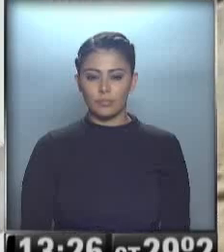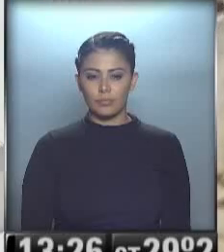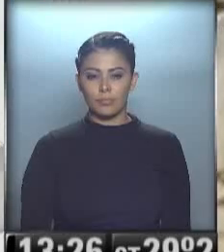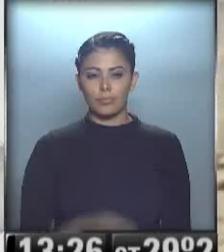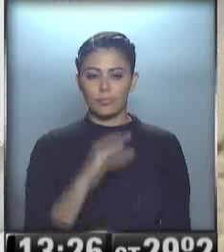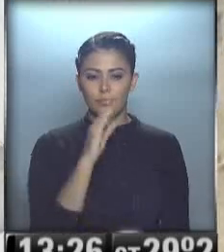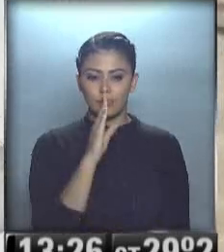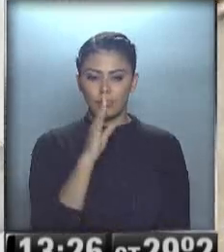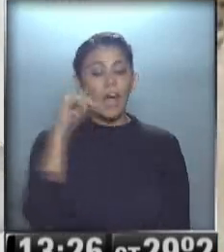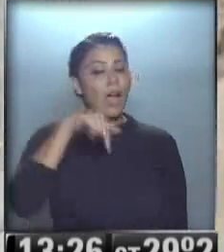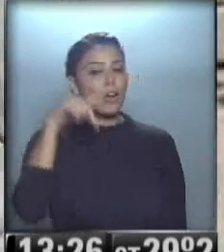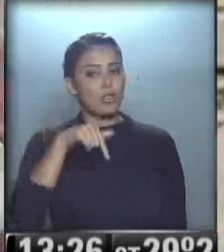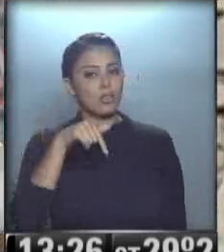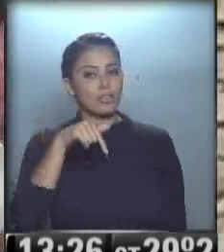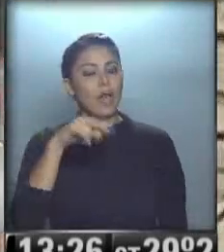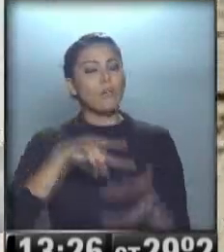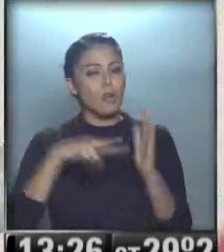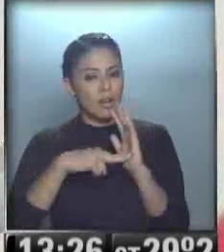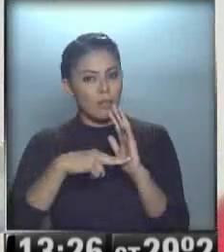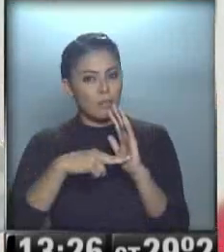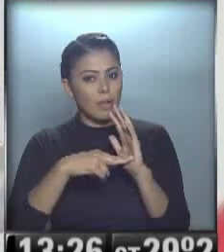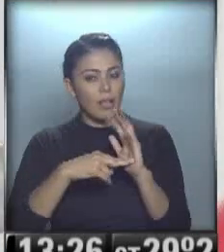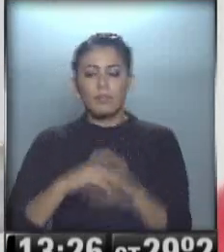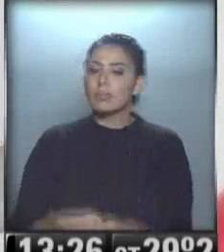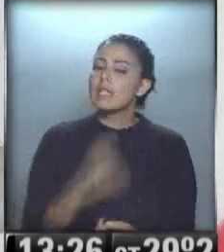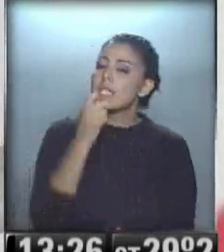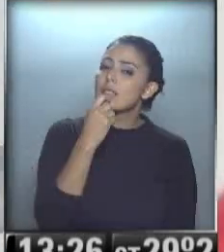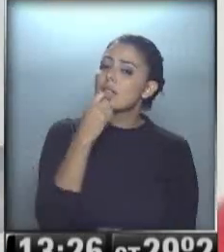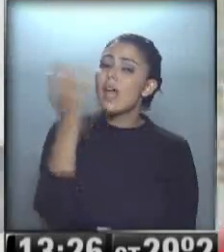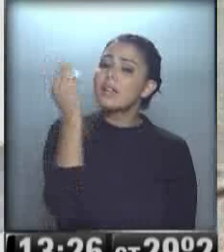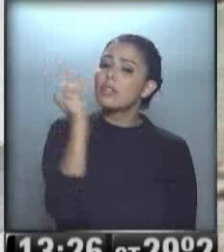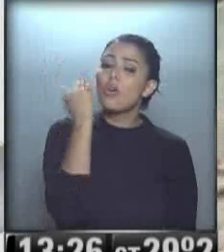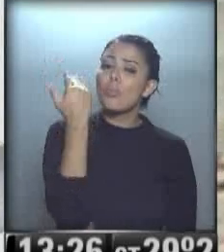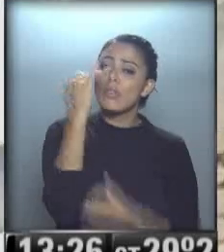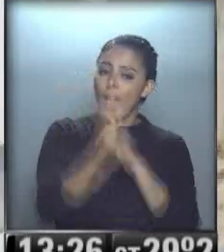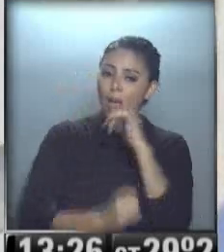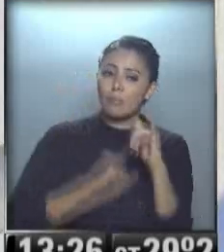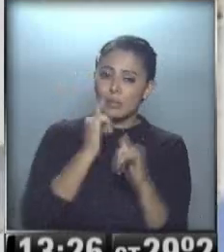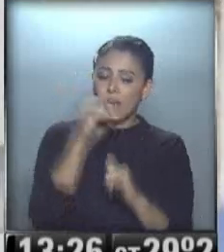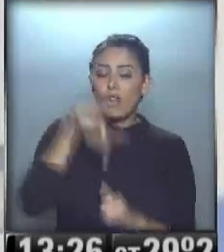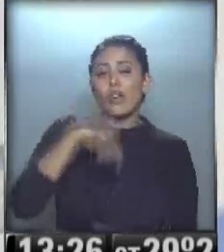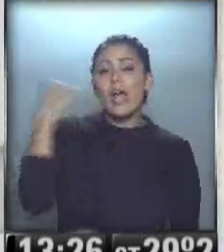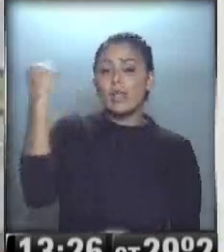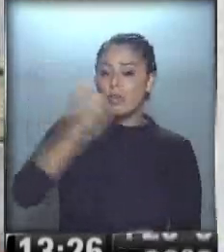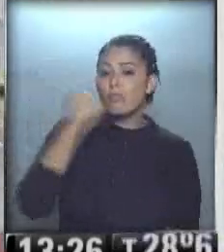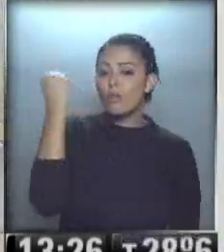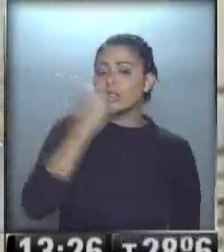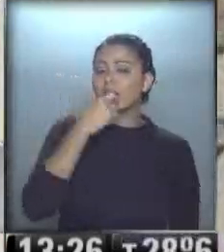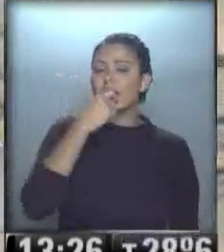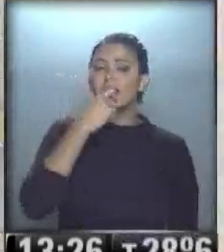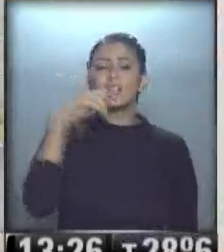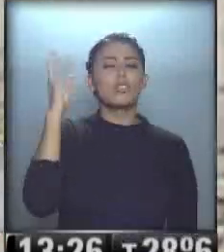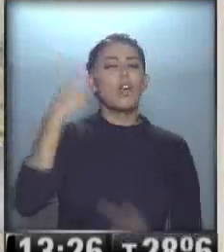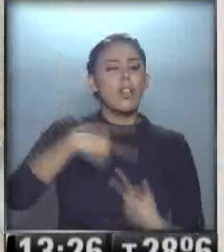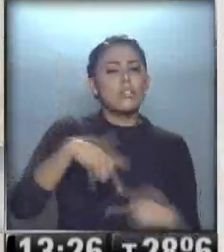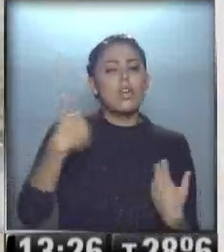captura estamos con una dificultad os a explicar recién yo creo que lo importante resumiendo todo lo que